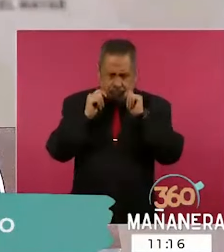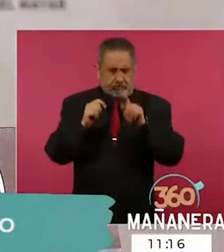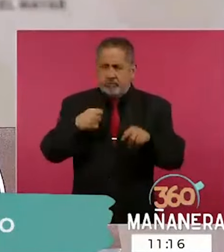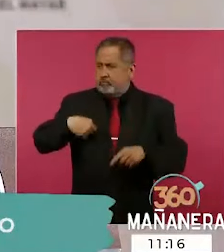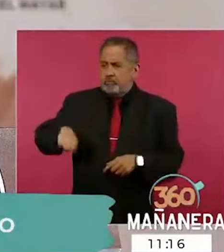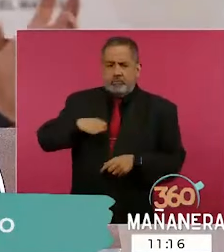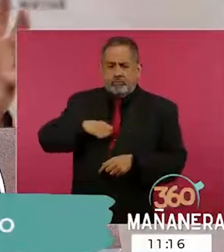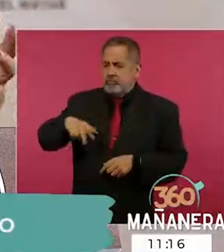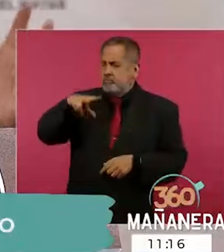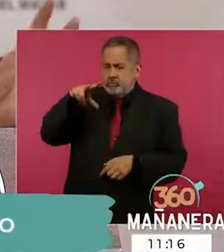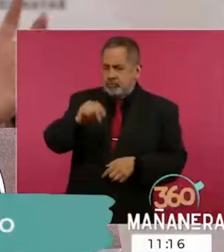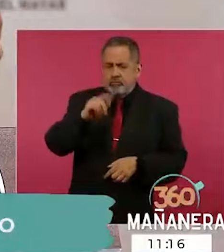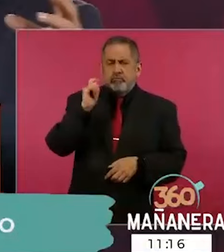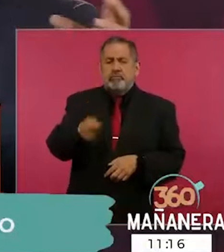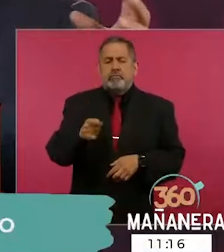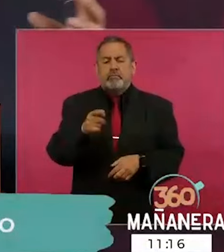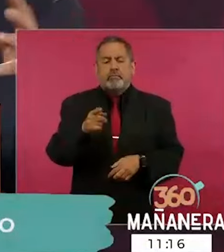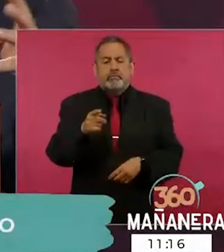que